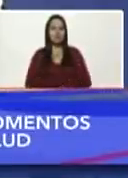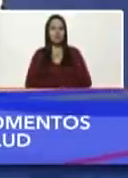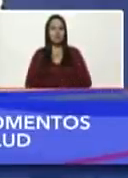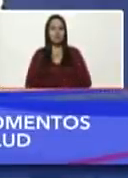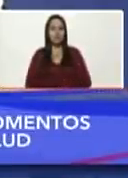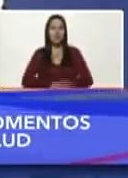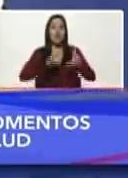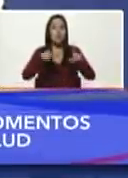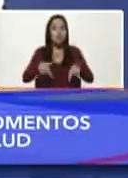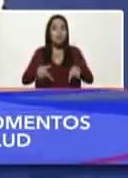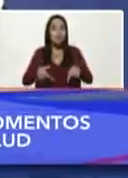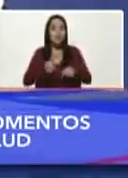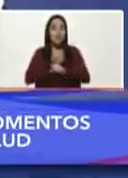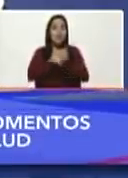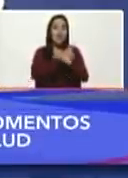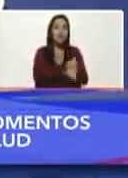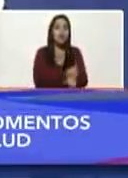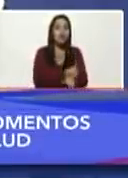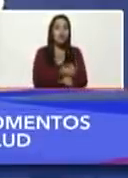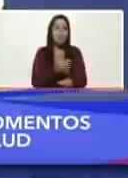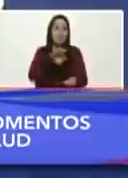Pero también el amor